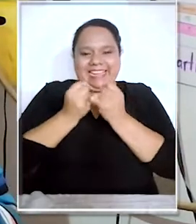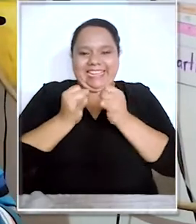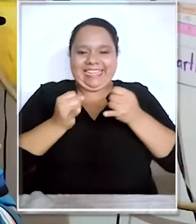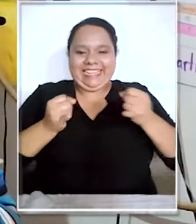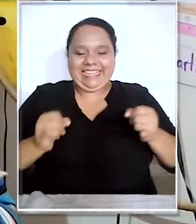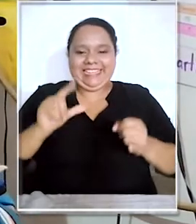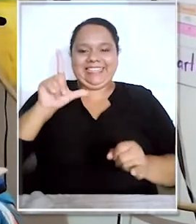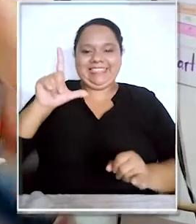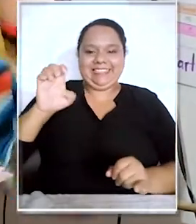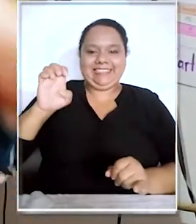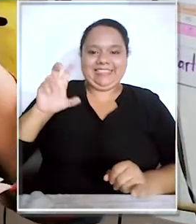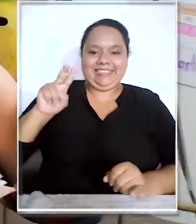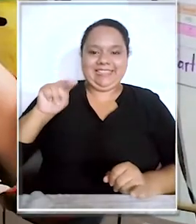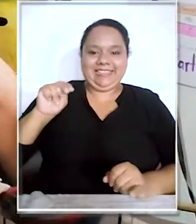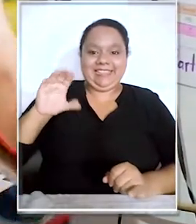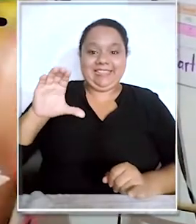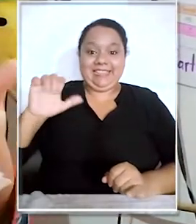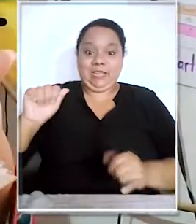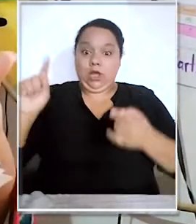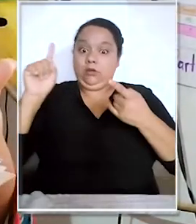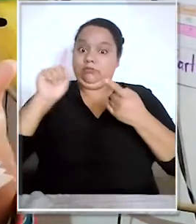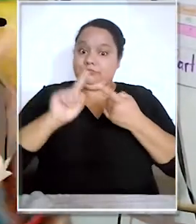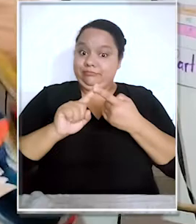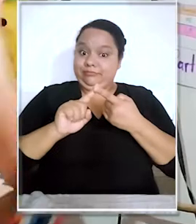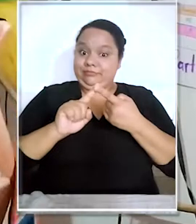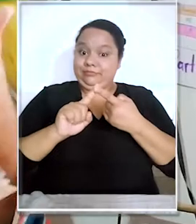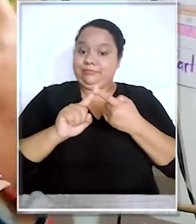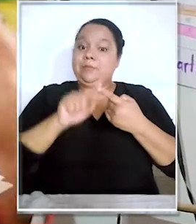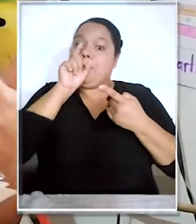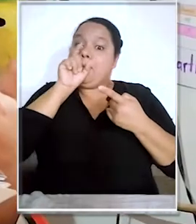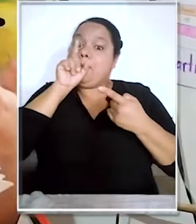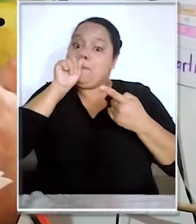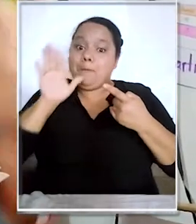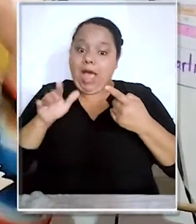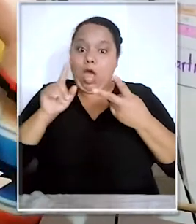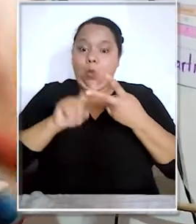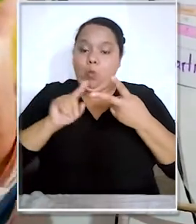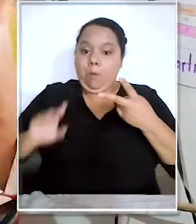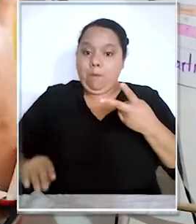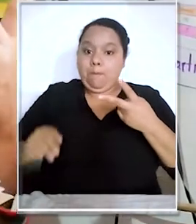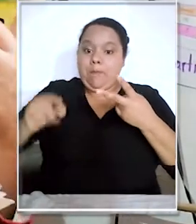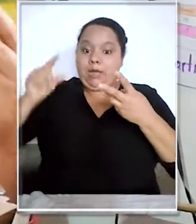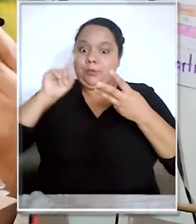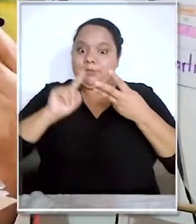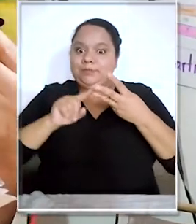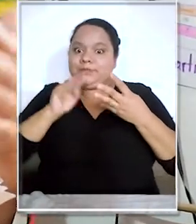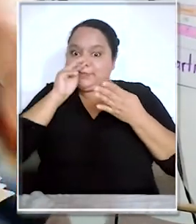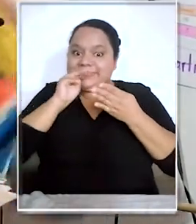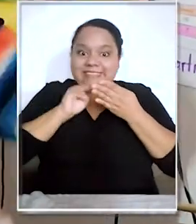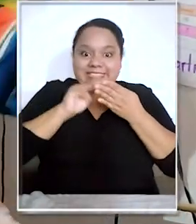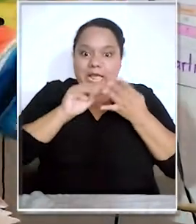la lengua Lenca. Chequeque, pájaro carpintero. Chucho, perro. Cuche,